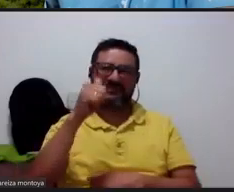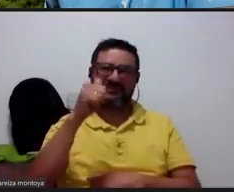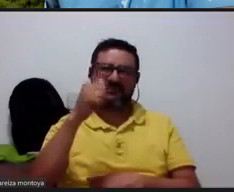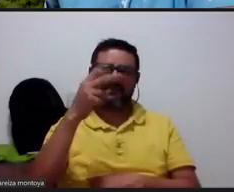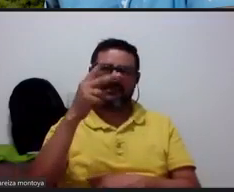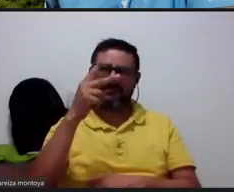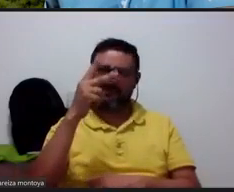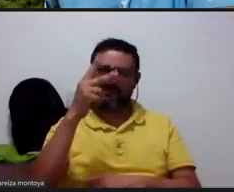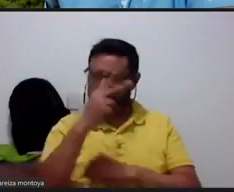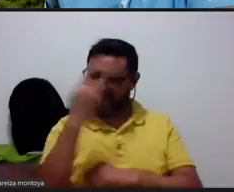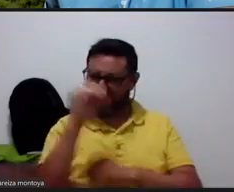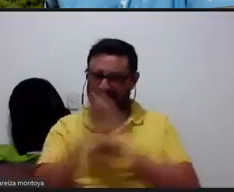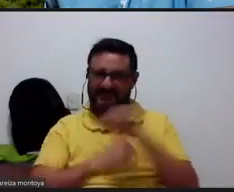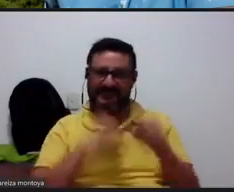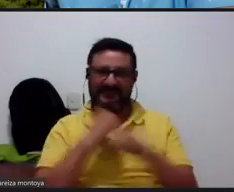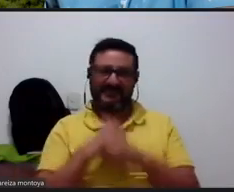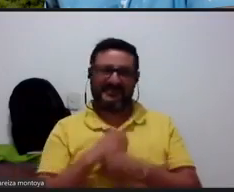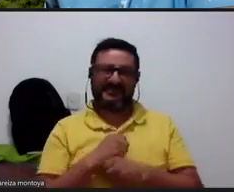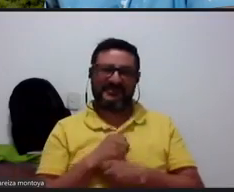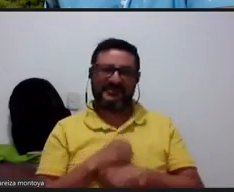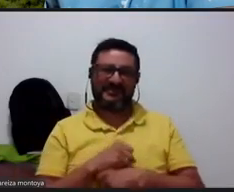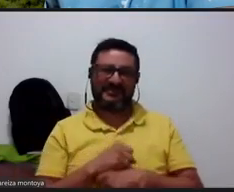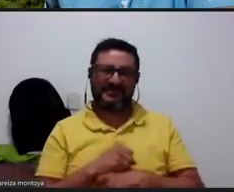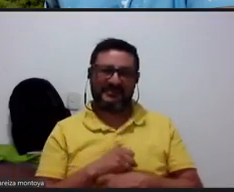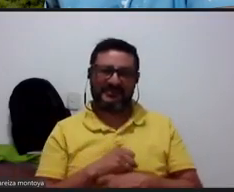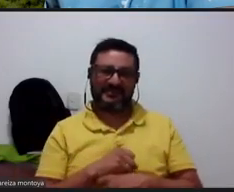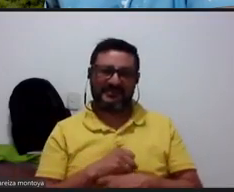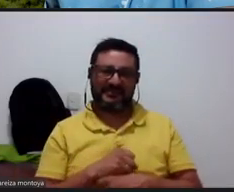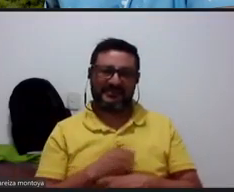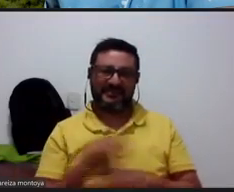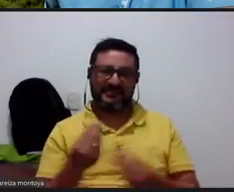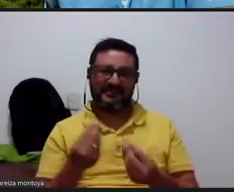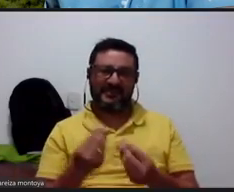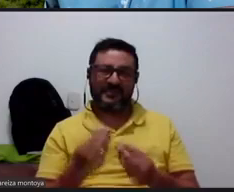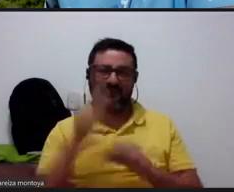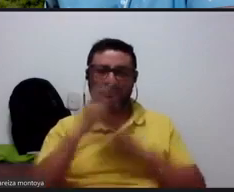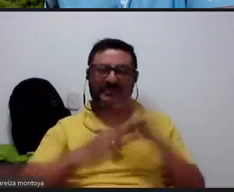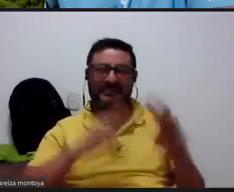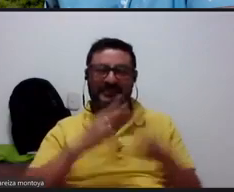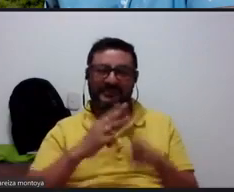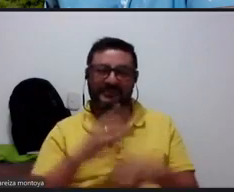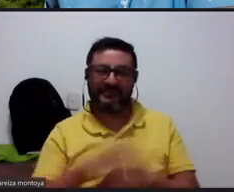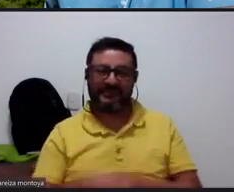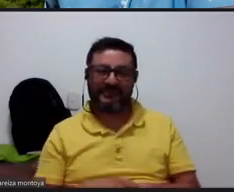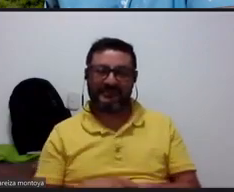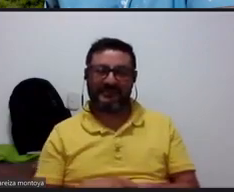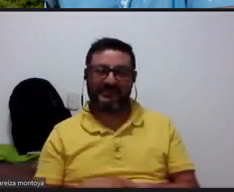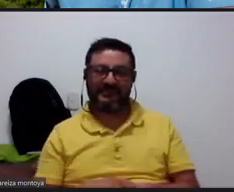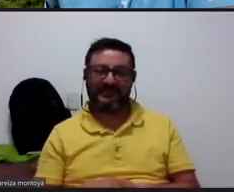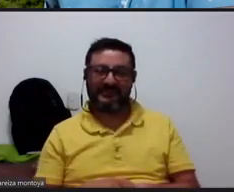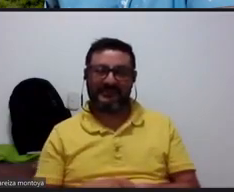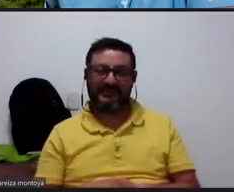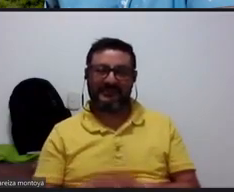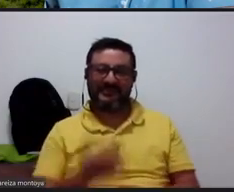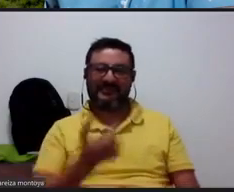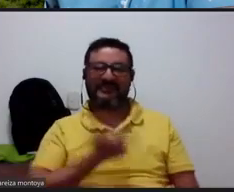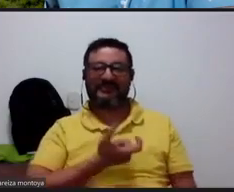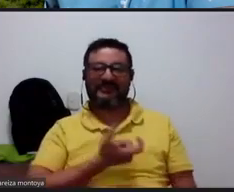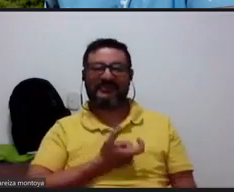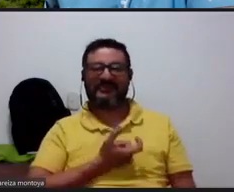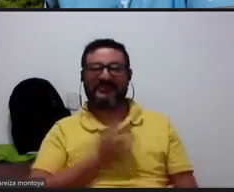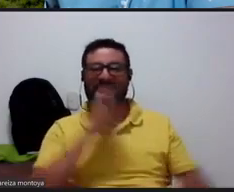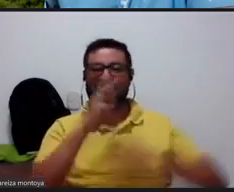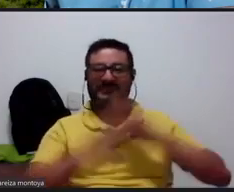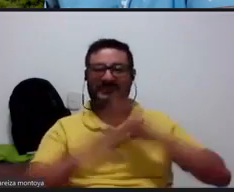Contaditos. Contaditos. Y hoy un montón. ¿Cuántos deportes hoy tienen medallistas mundiales, campeones